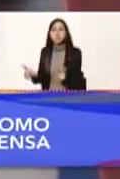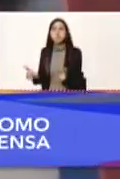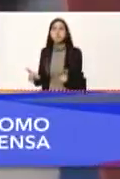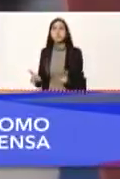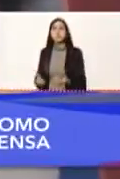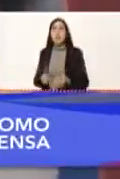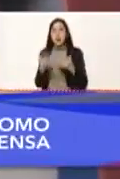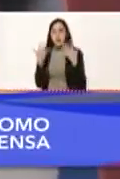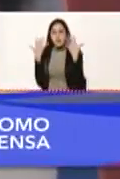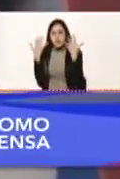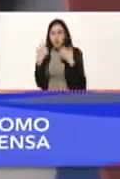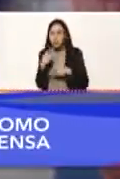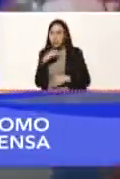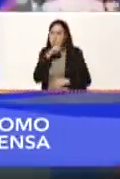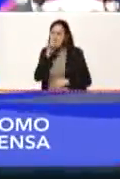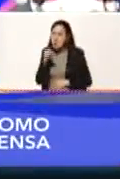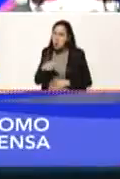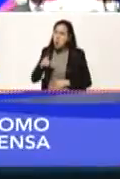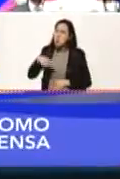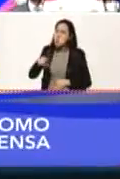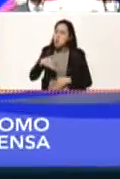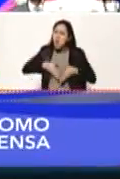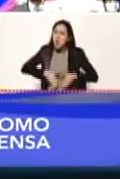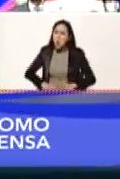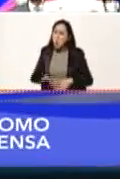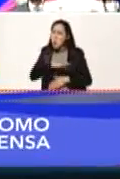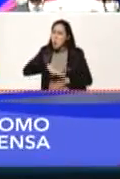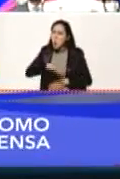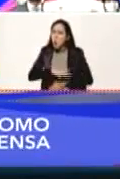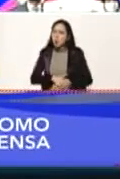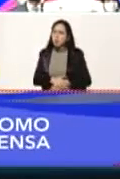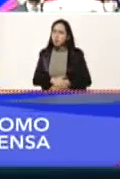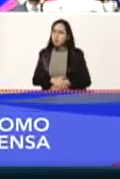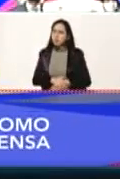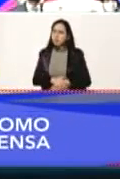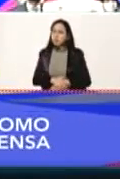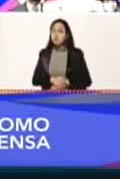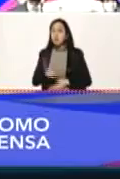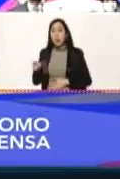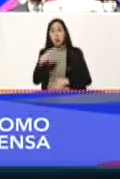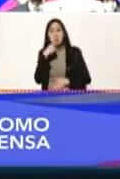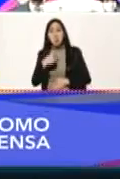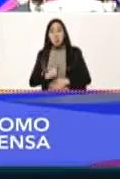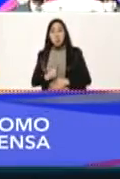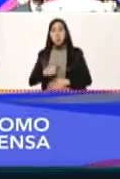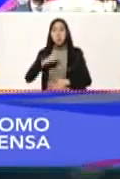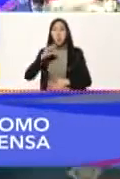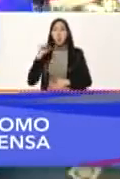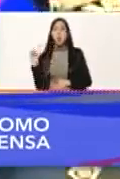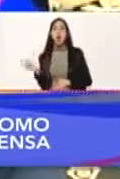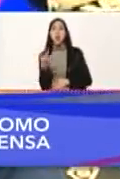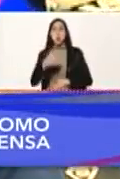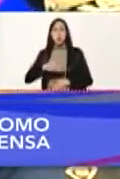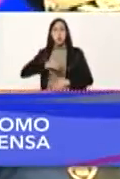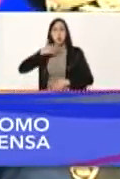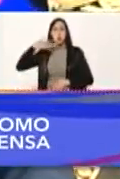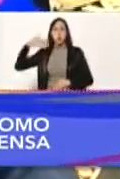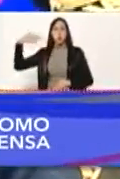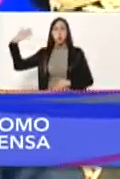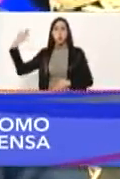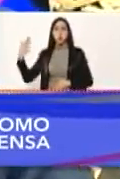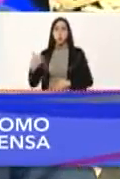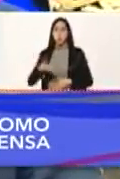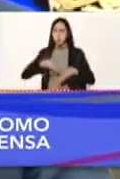en sus manos y le pregunté, ¿de dónde es usted, teniente? Y me dijo, de Guarena, orgullosamente de Guarena,